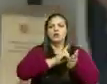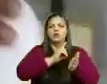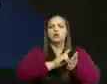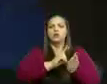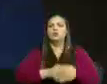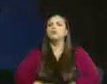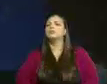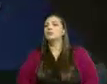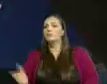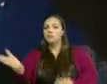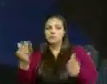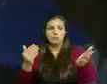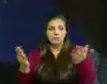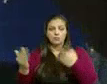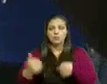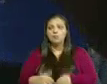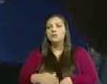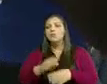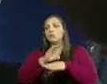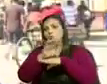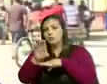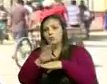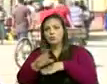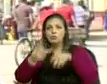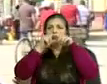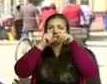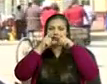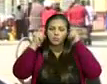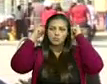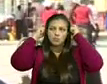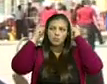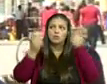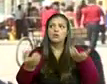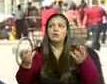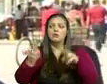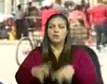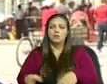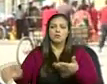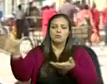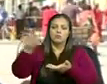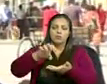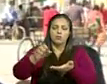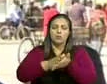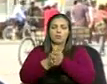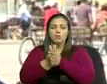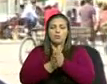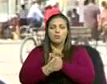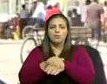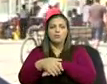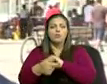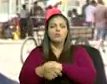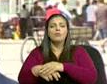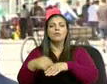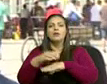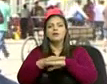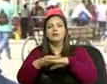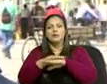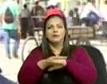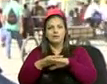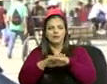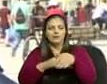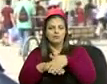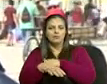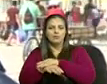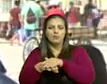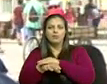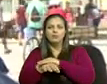utilizar mascarillas y gel antibacterial. Justamente es para prevenir y que nosotros aquí los fronterizos debemos